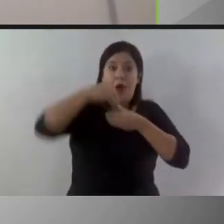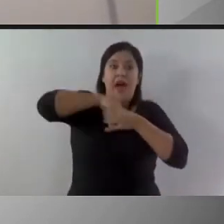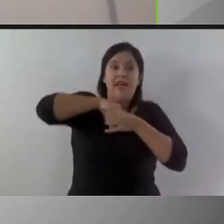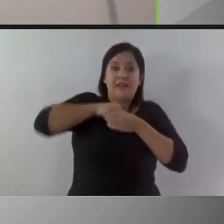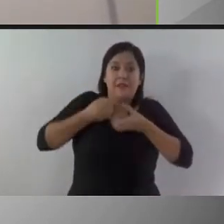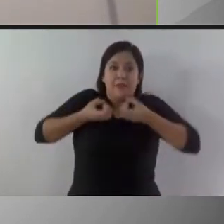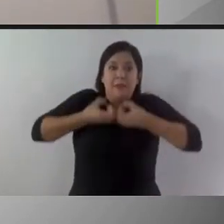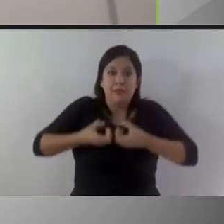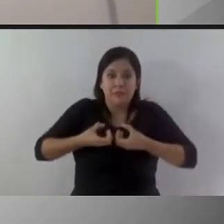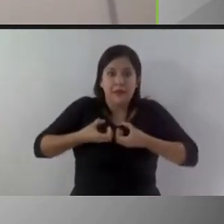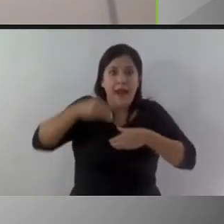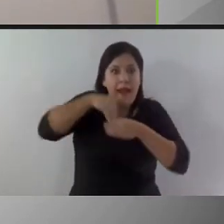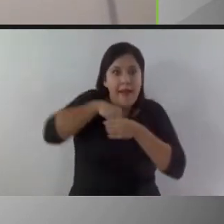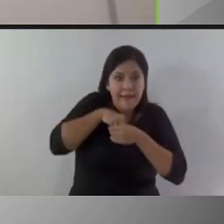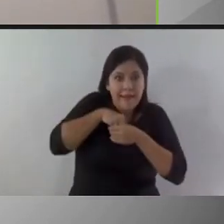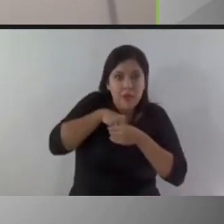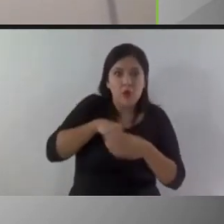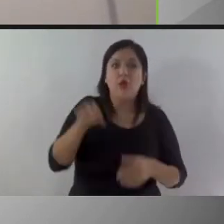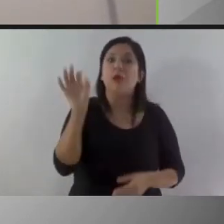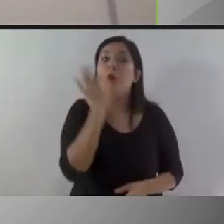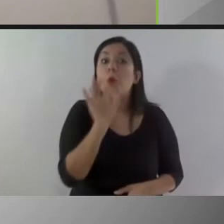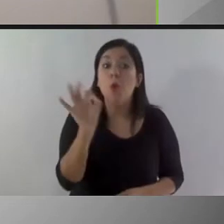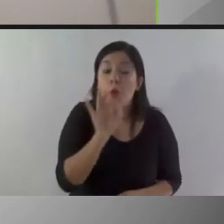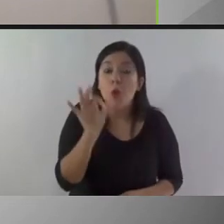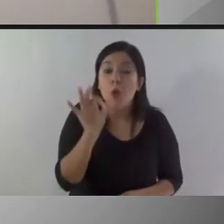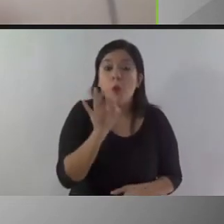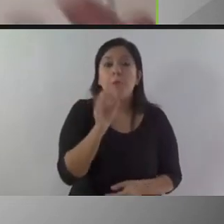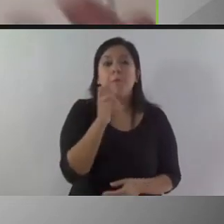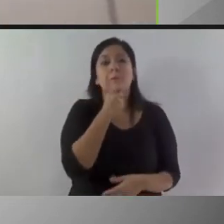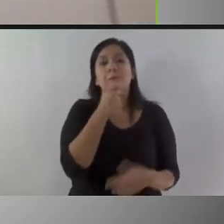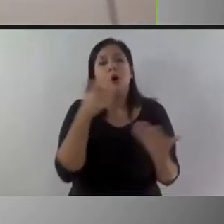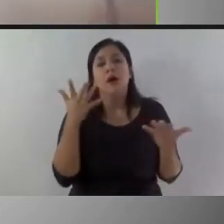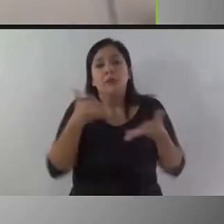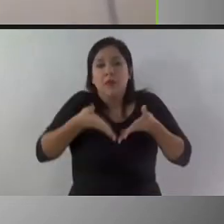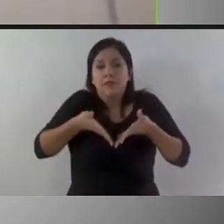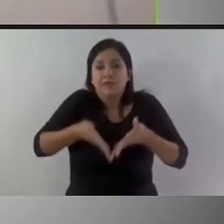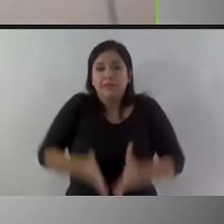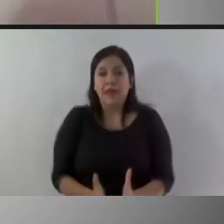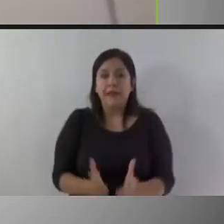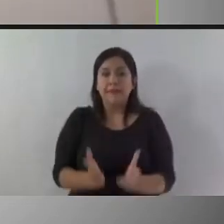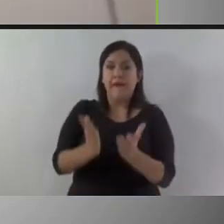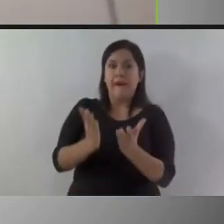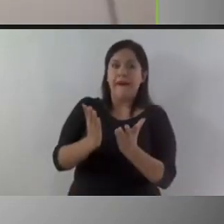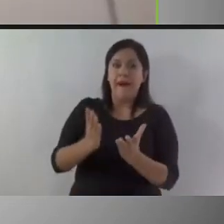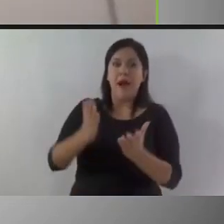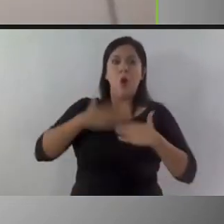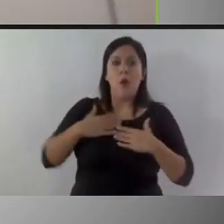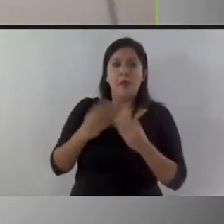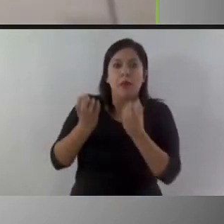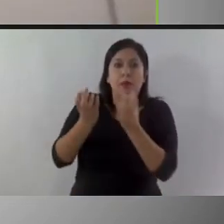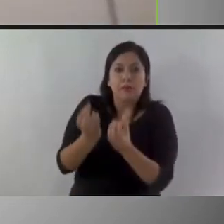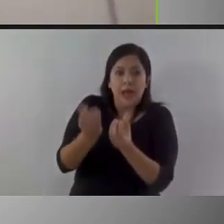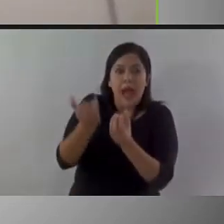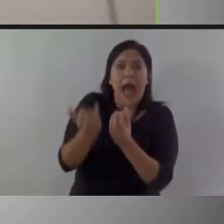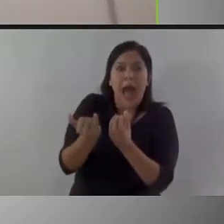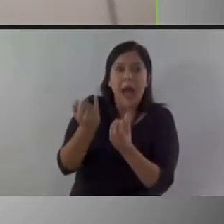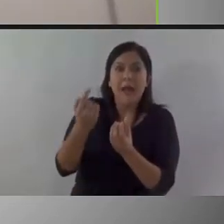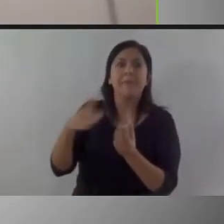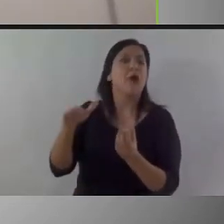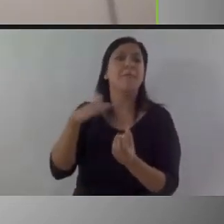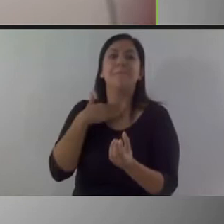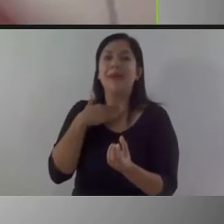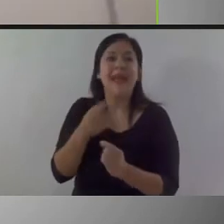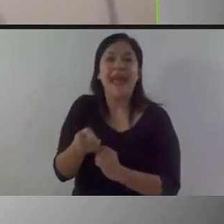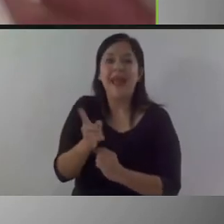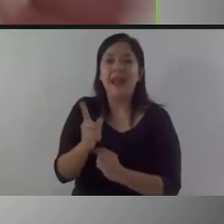afuera. O haber nacido, por ejemplo, con testículos fuera del cuerpo y sin pene, o haber